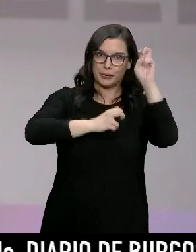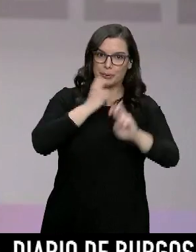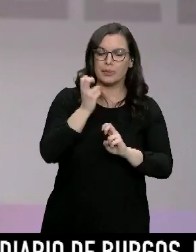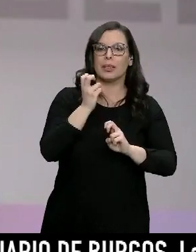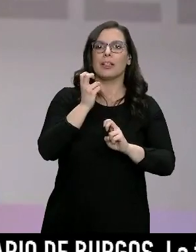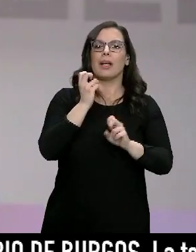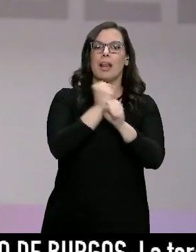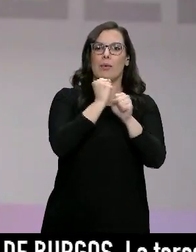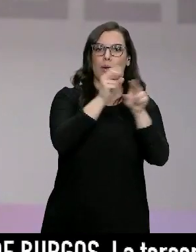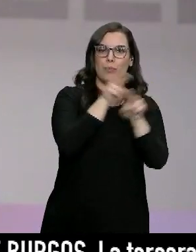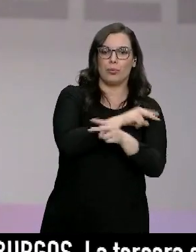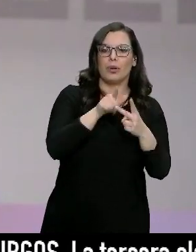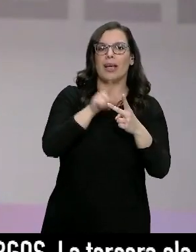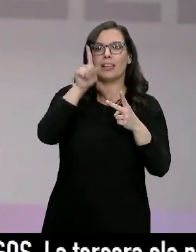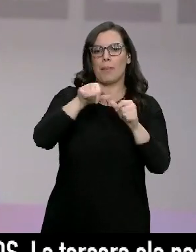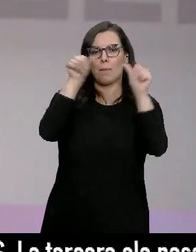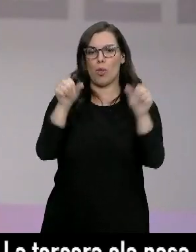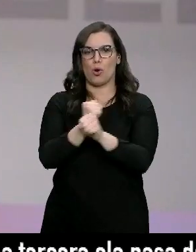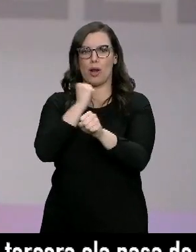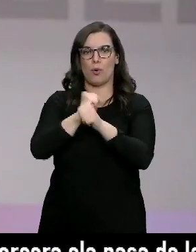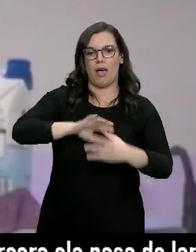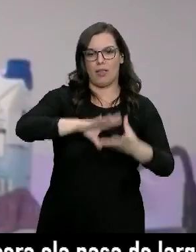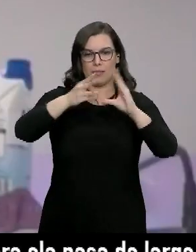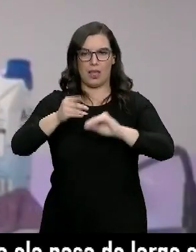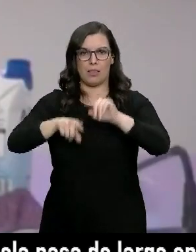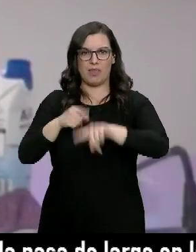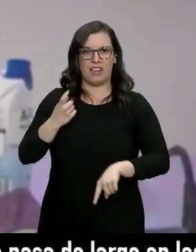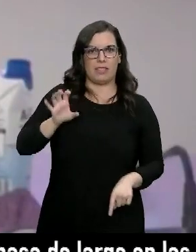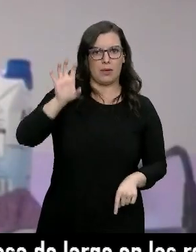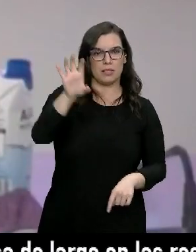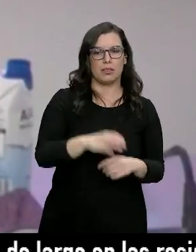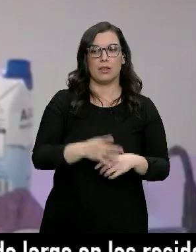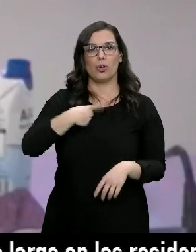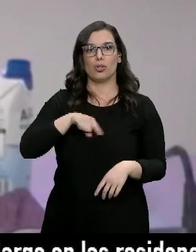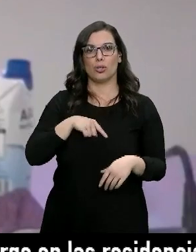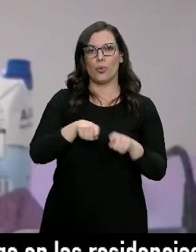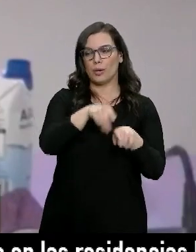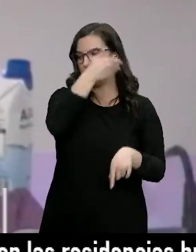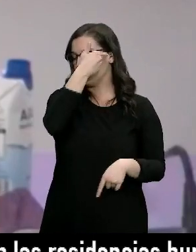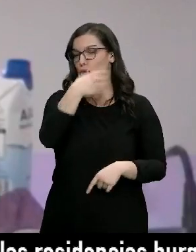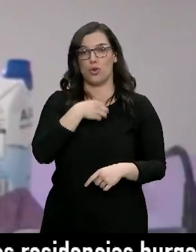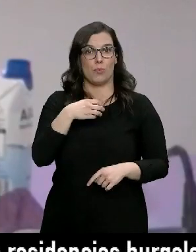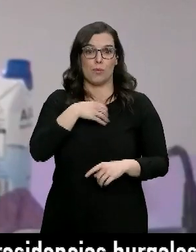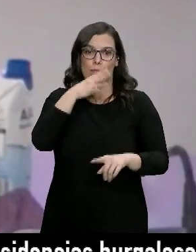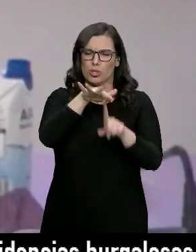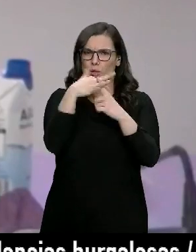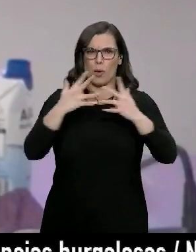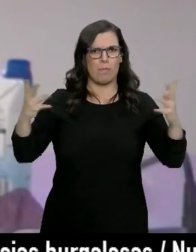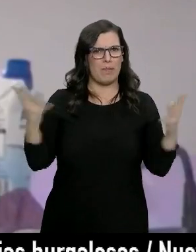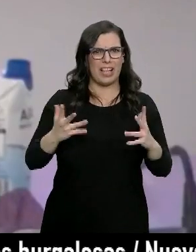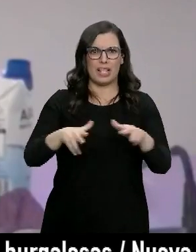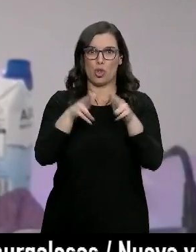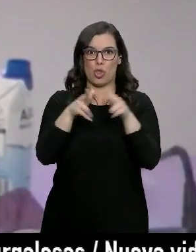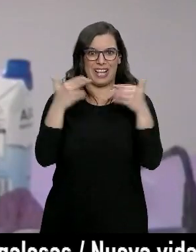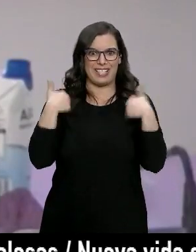la adecuación de nuestro modelo laboral a lo que necesita nuestro país. No nos vamos a quedar mirando a otro lado ante una situación de emergencia